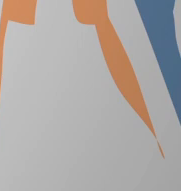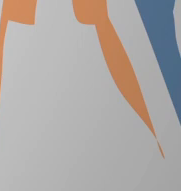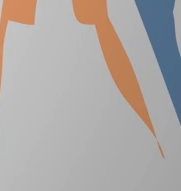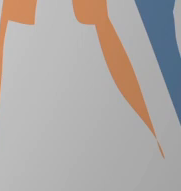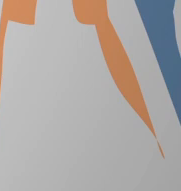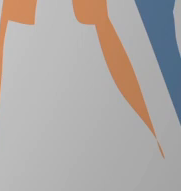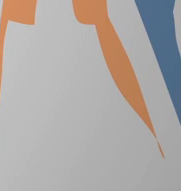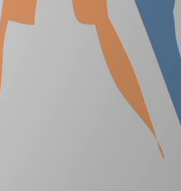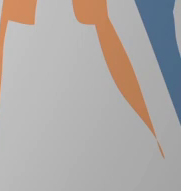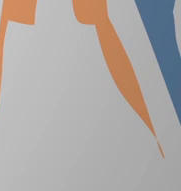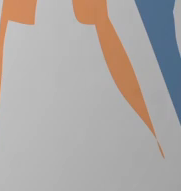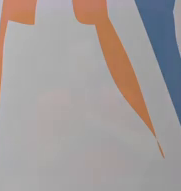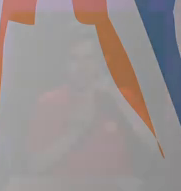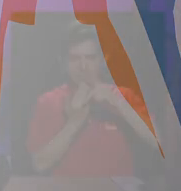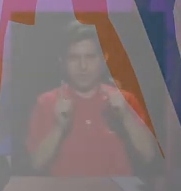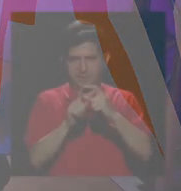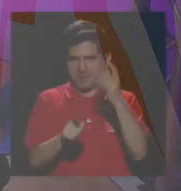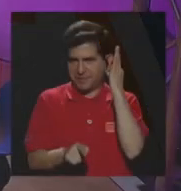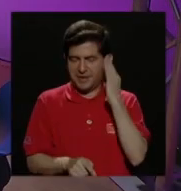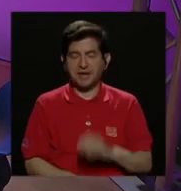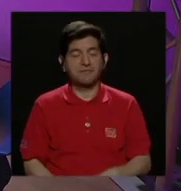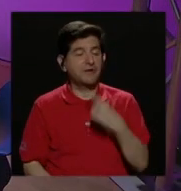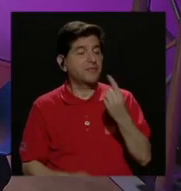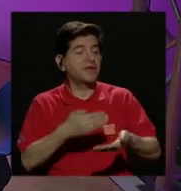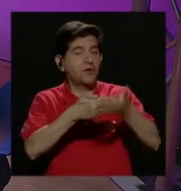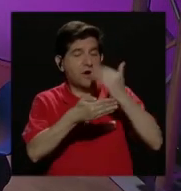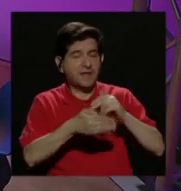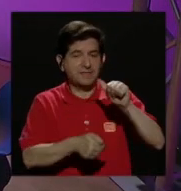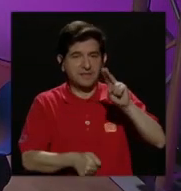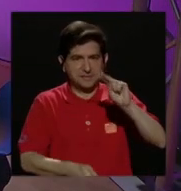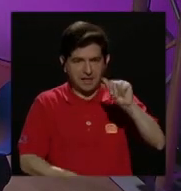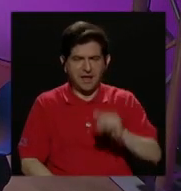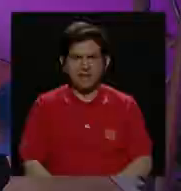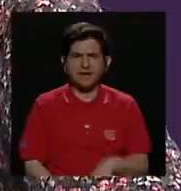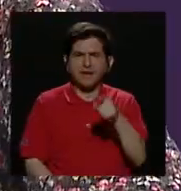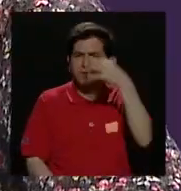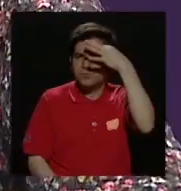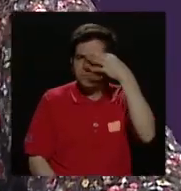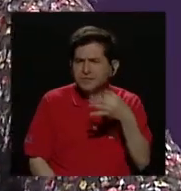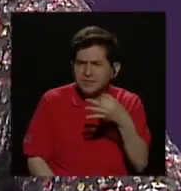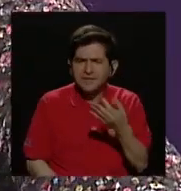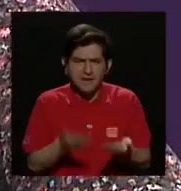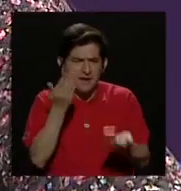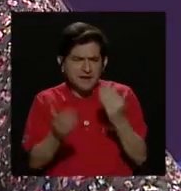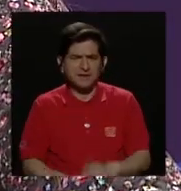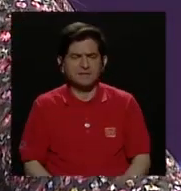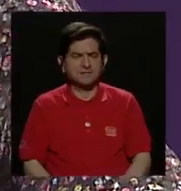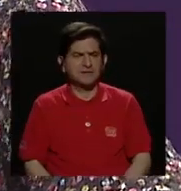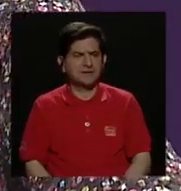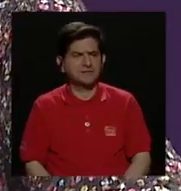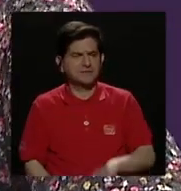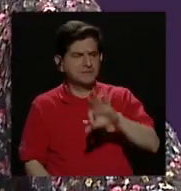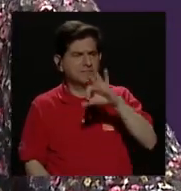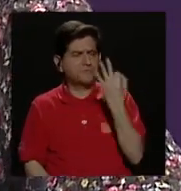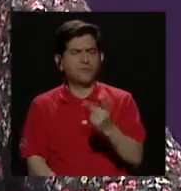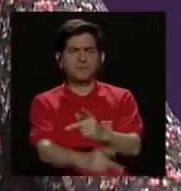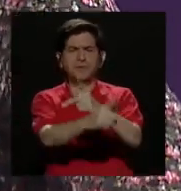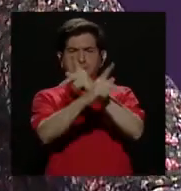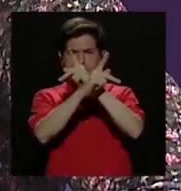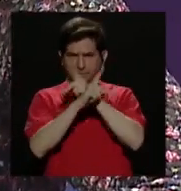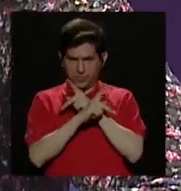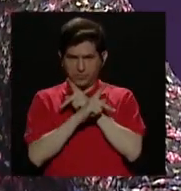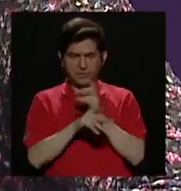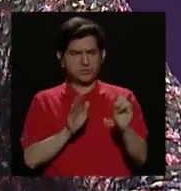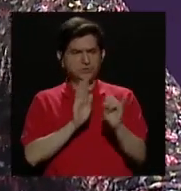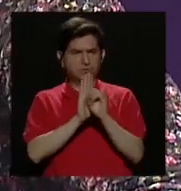Bueno, regresamos ahora continuando con lo que nos decía Ana. ¿Cuáles consideran ustedes que son maneras como de proteger